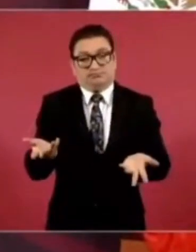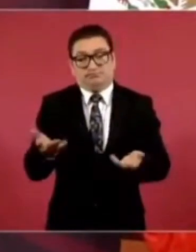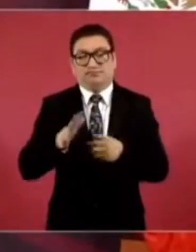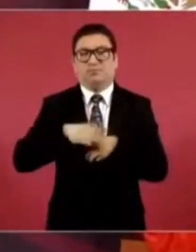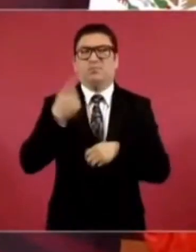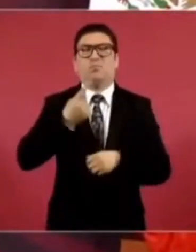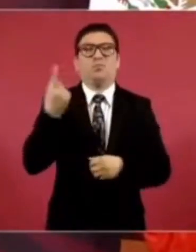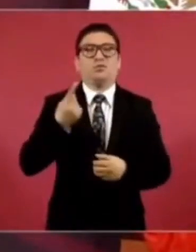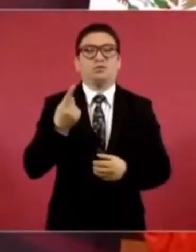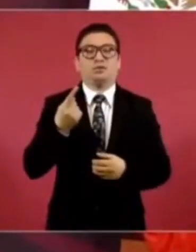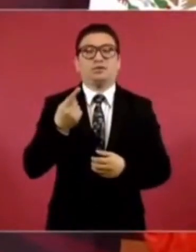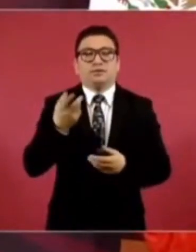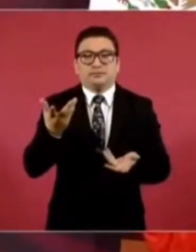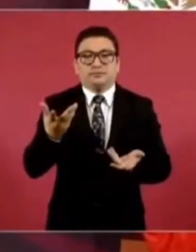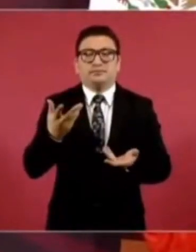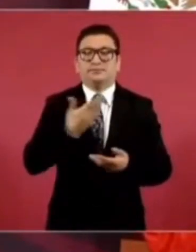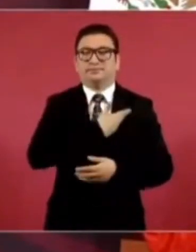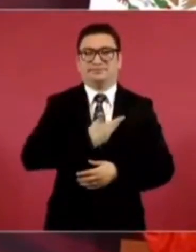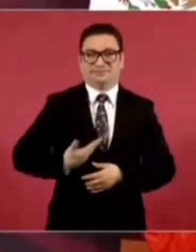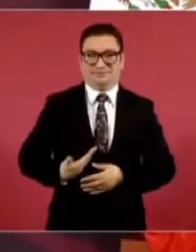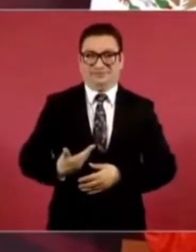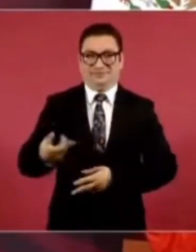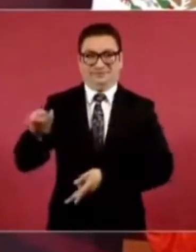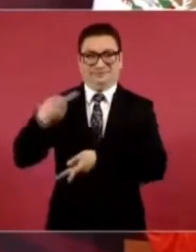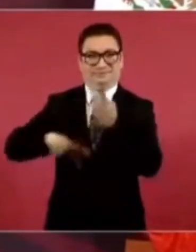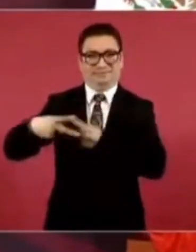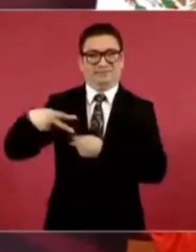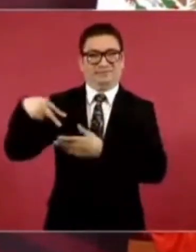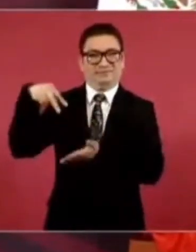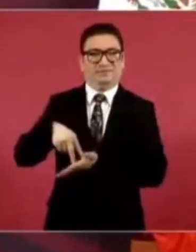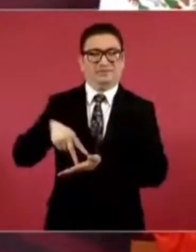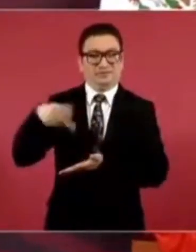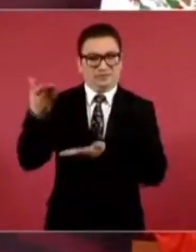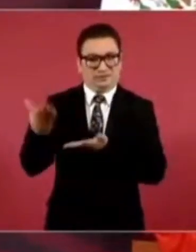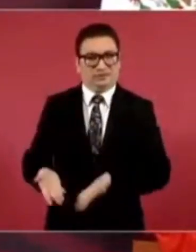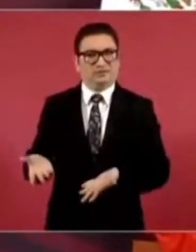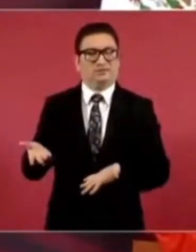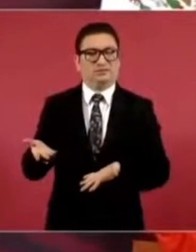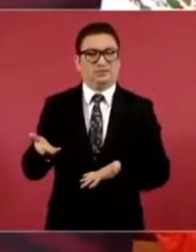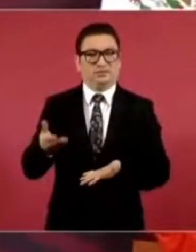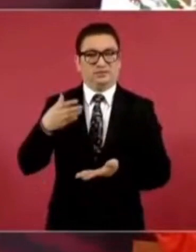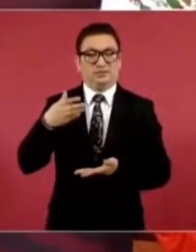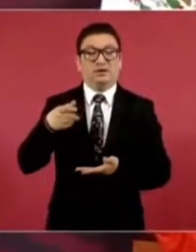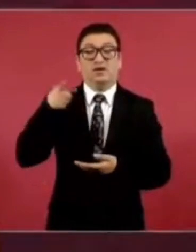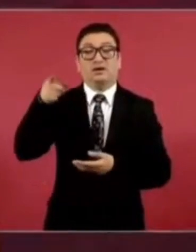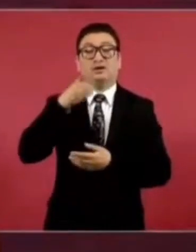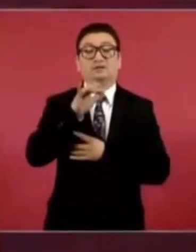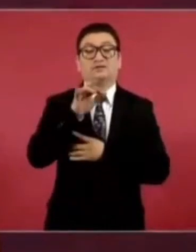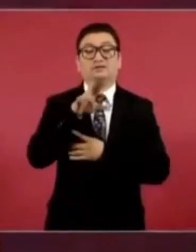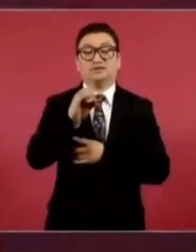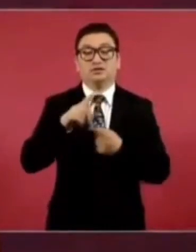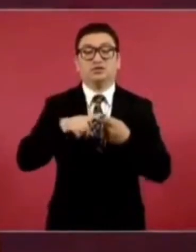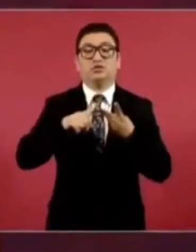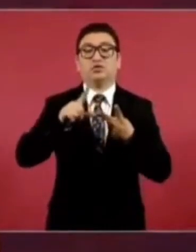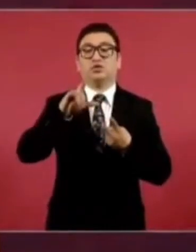Porque él está aquí escuchando a Ciro y a López Dóriga y a,